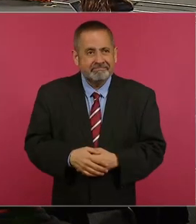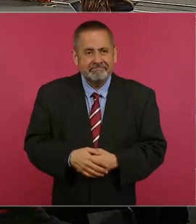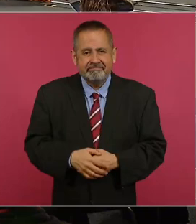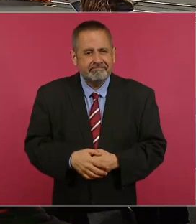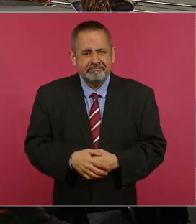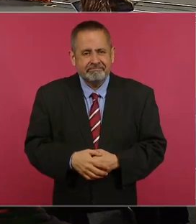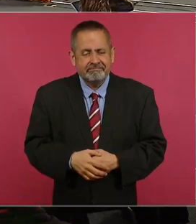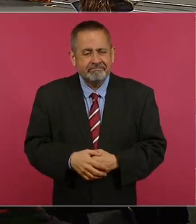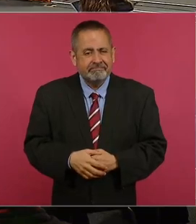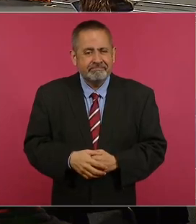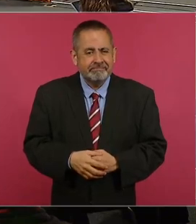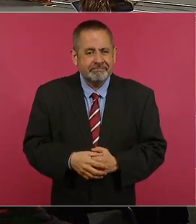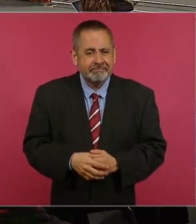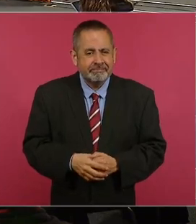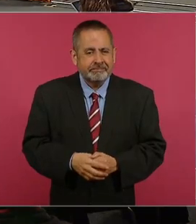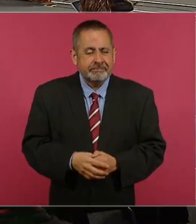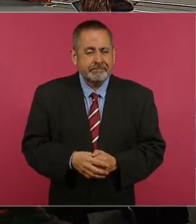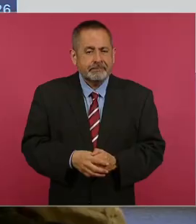de